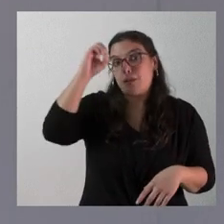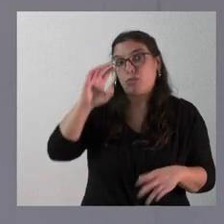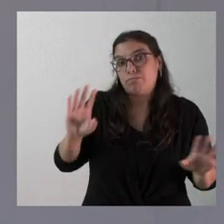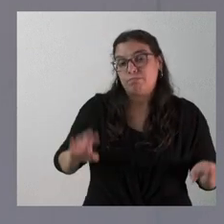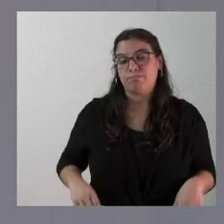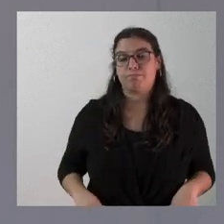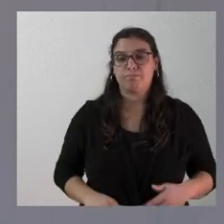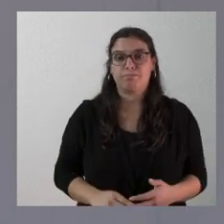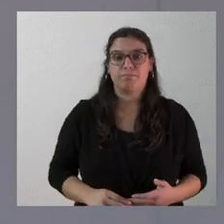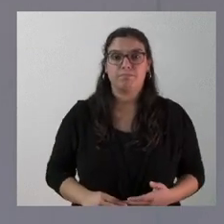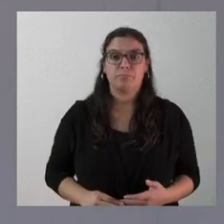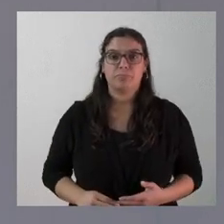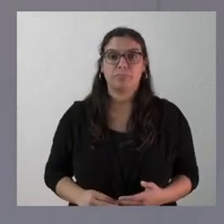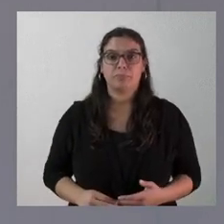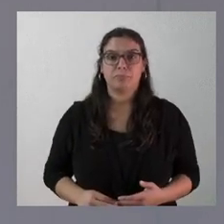pregunta